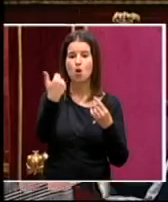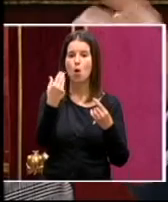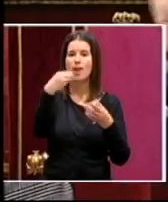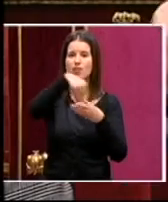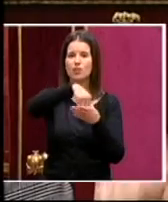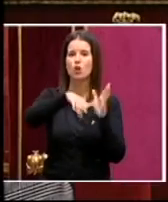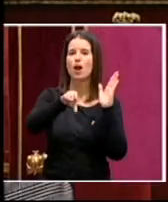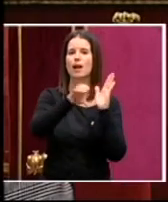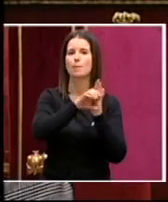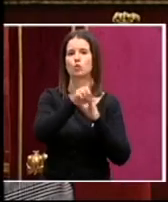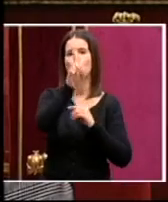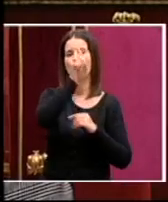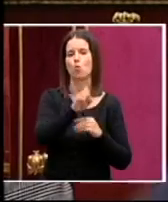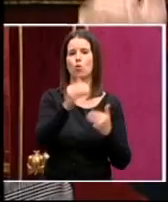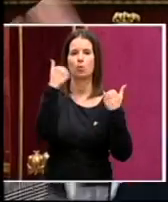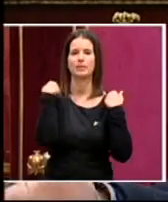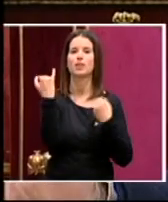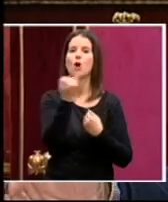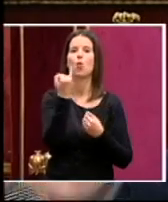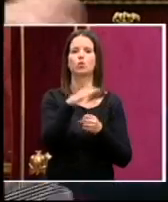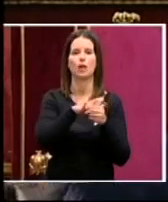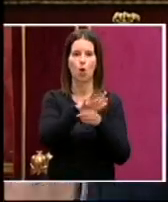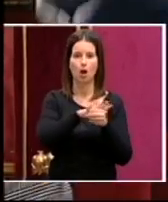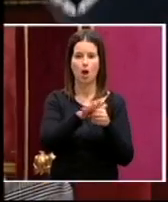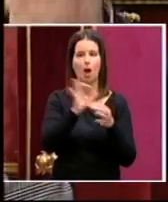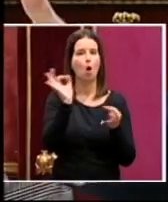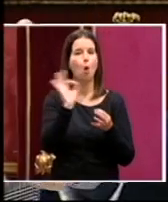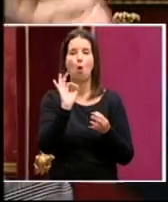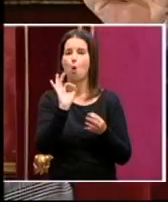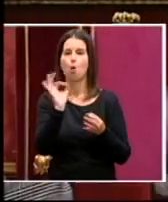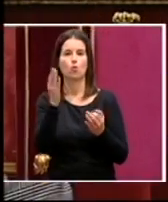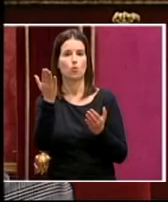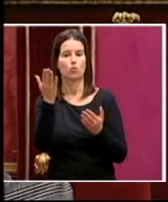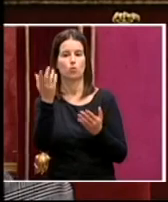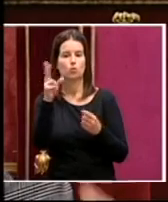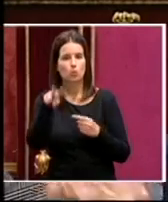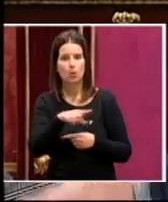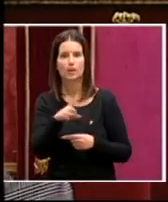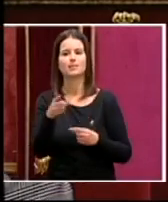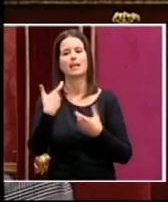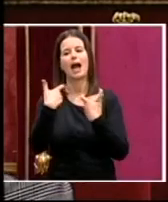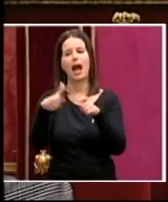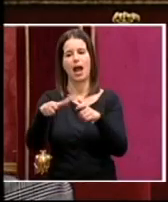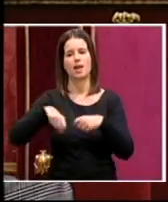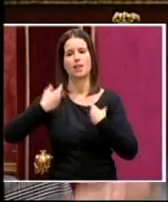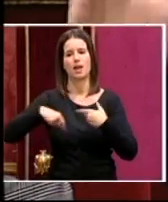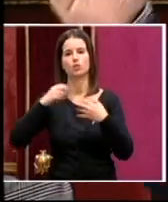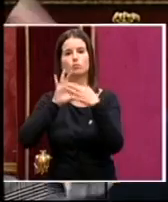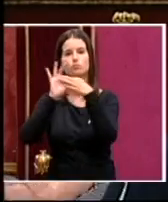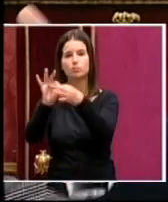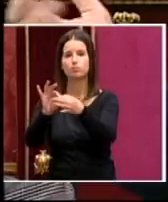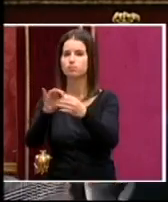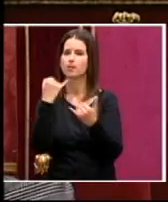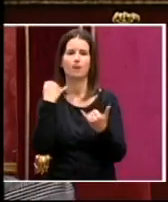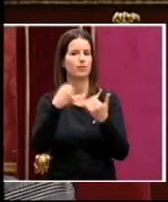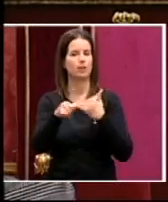es competencia Junta de Gobierno Local, o que no sean del mismo área de gasto, pues al final no